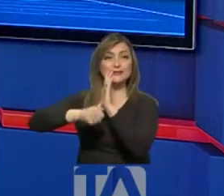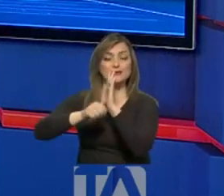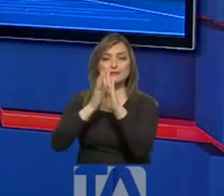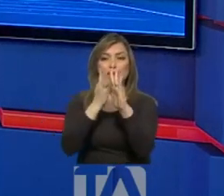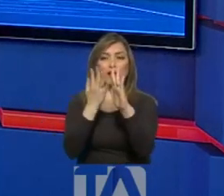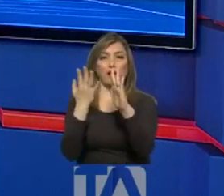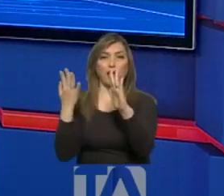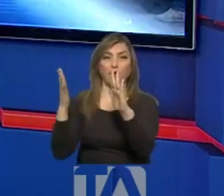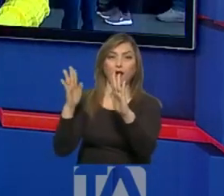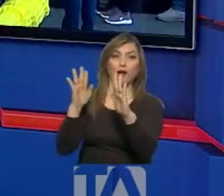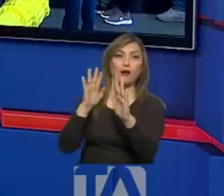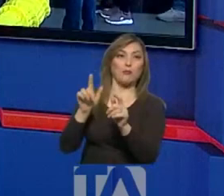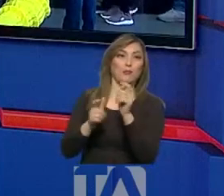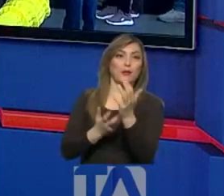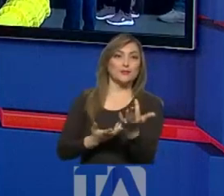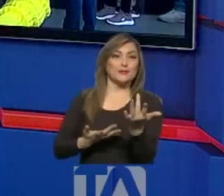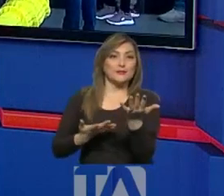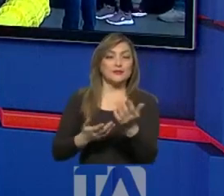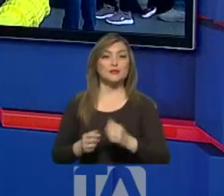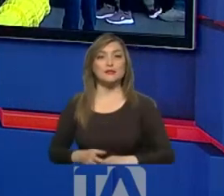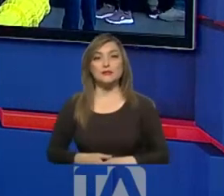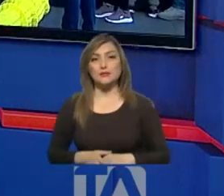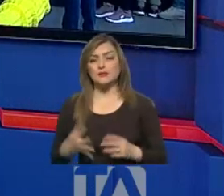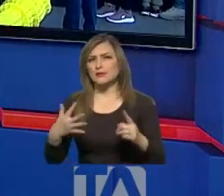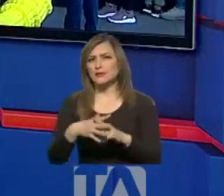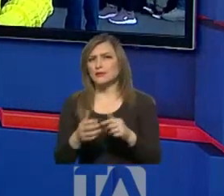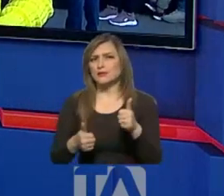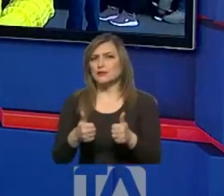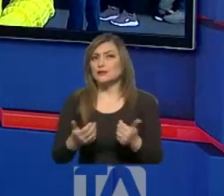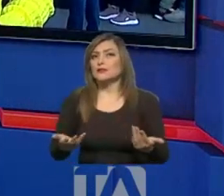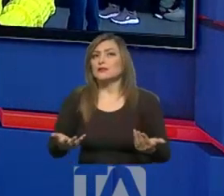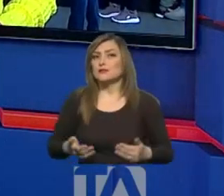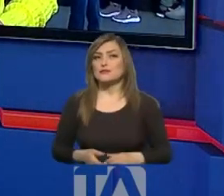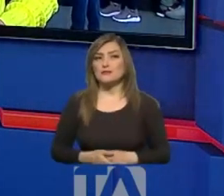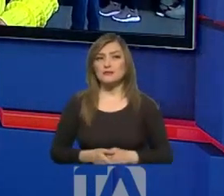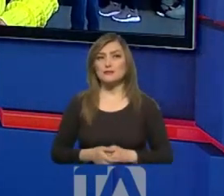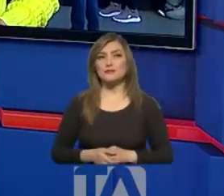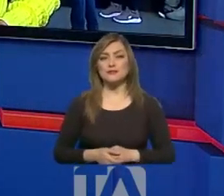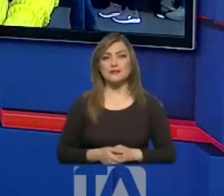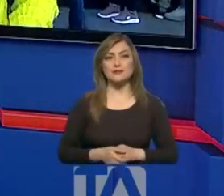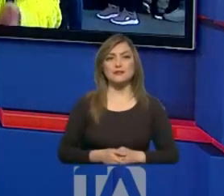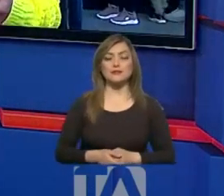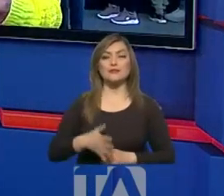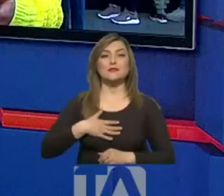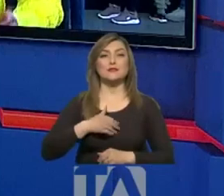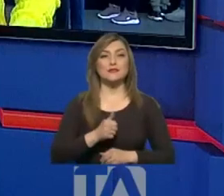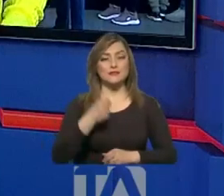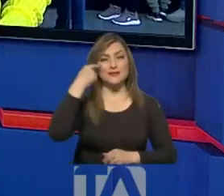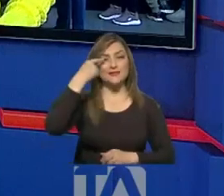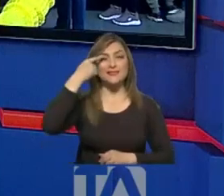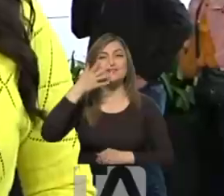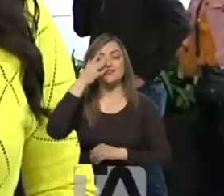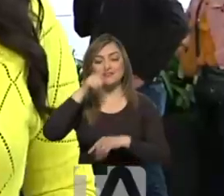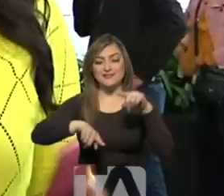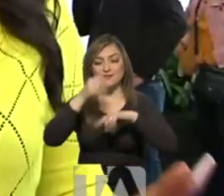filas. Vamos a darte el paso, Steffi, para que nos comentes cuál es la situación al momento. ¿Qué tal, María Isabel? Amigos televidentes,